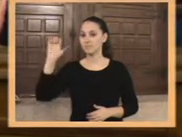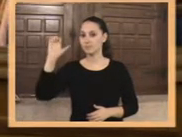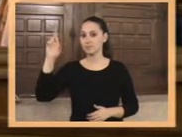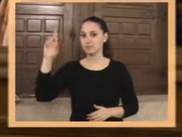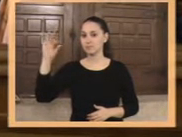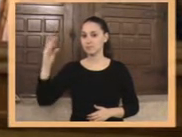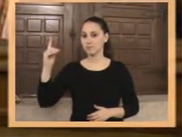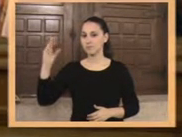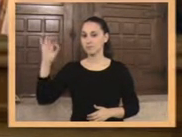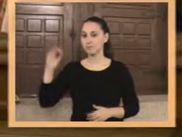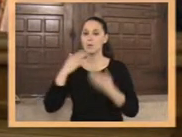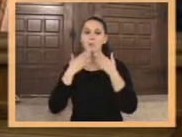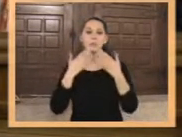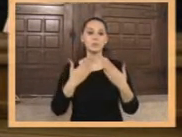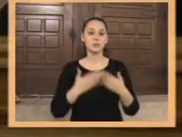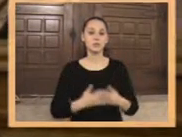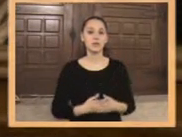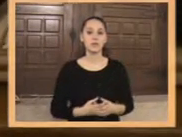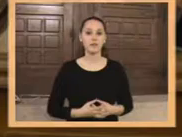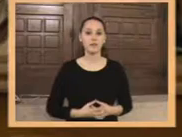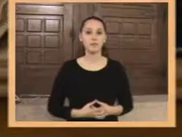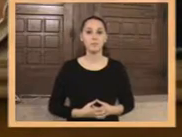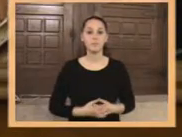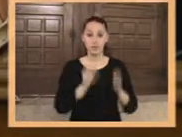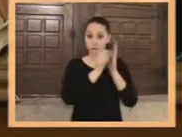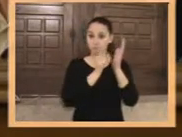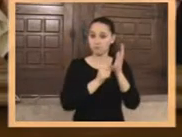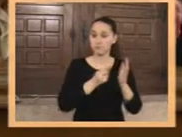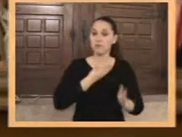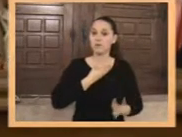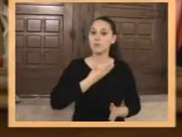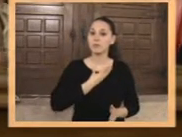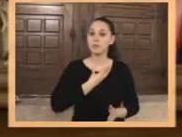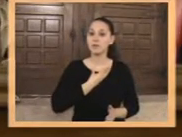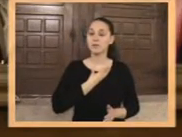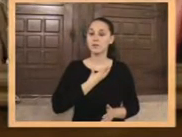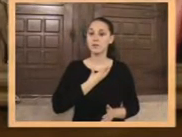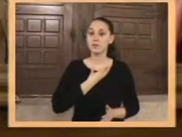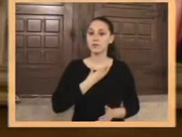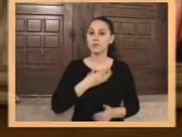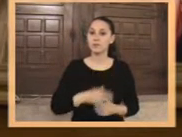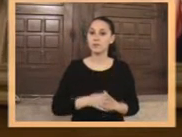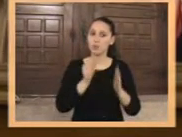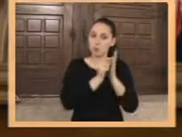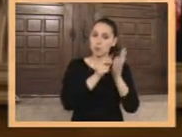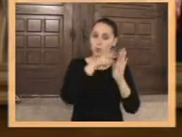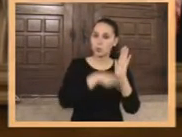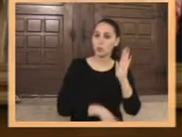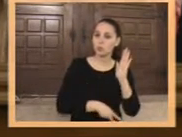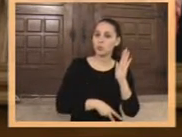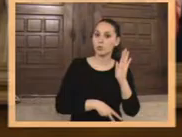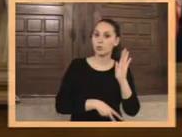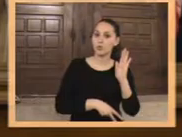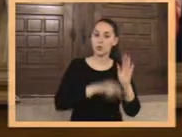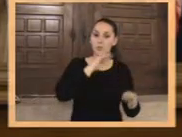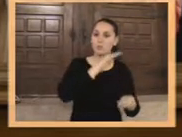Muchas gracias. Sí, las ordenanzas municipales por su carácter tienen un tipo de norma jurídica que incluye